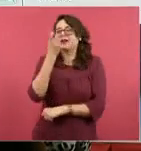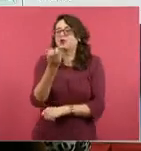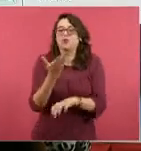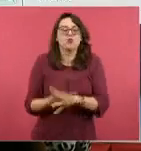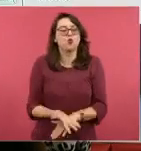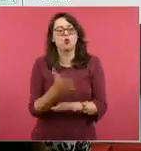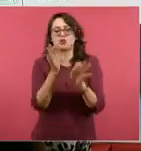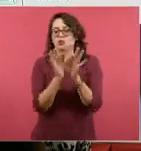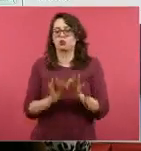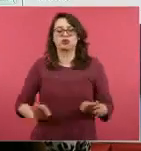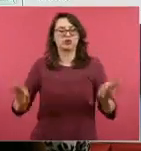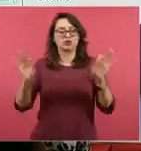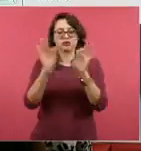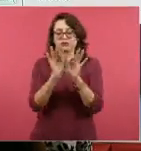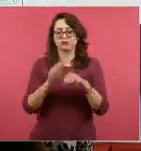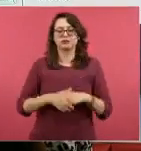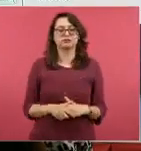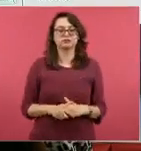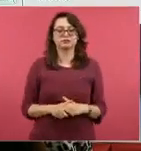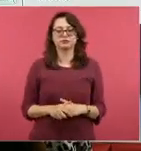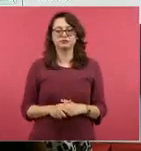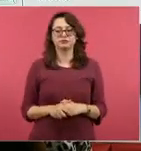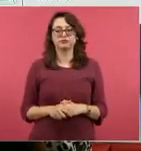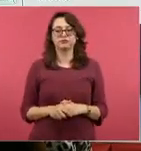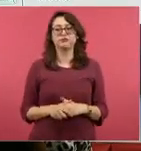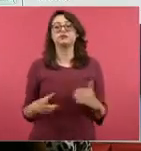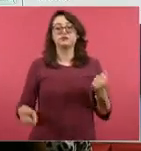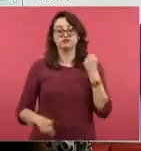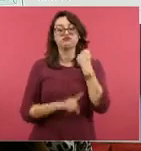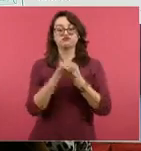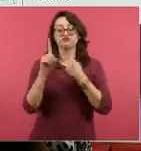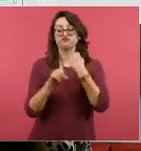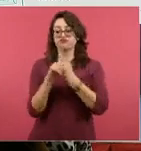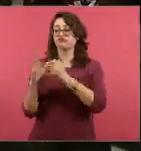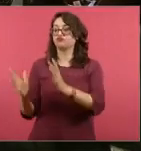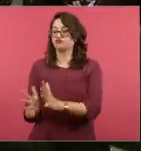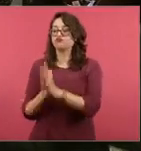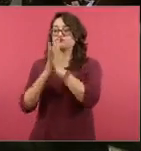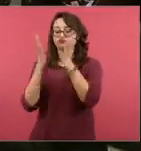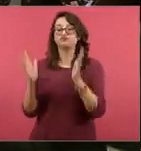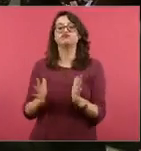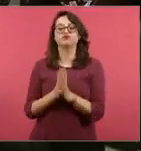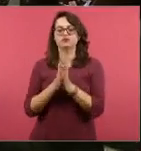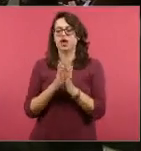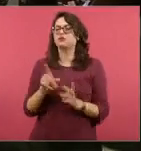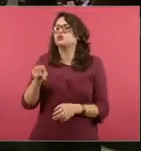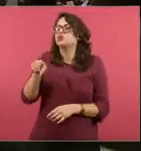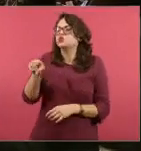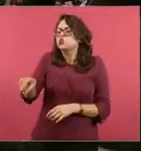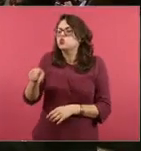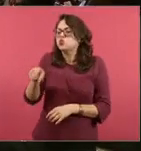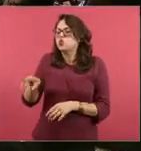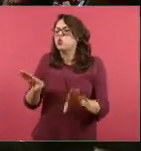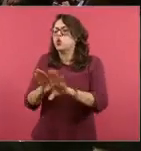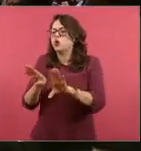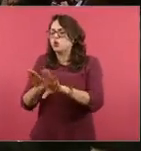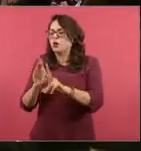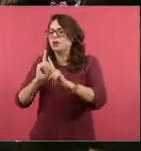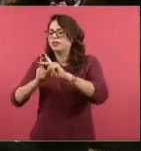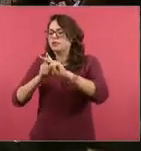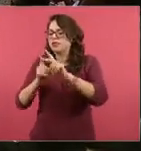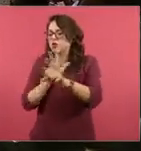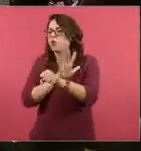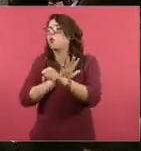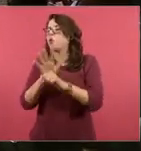desarrollando. Que se involucren en la solución del problema, así que cada quien me diga cómo resolvió el problema.